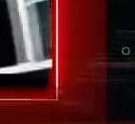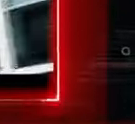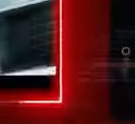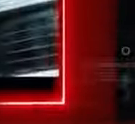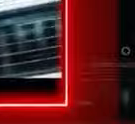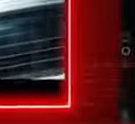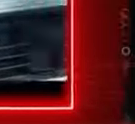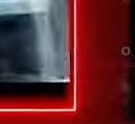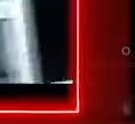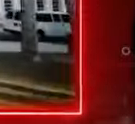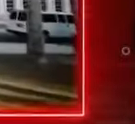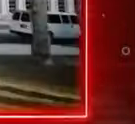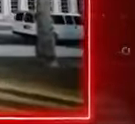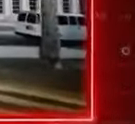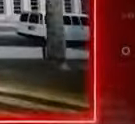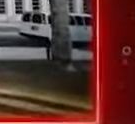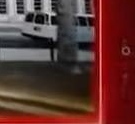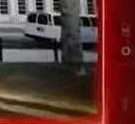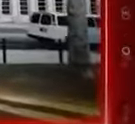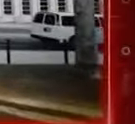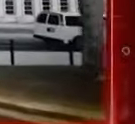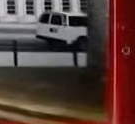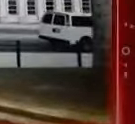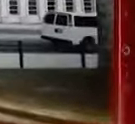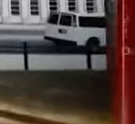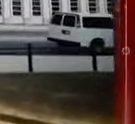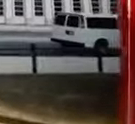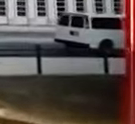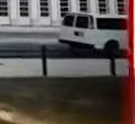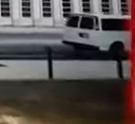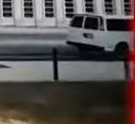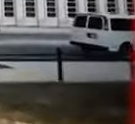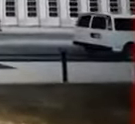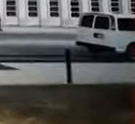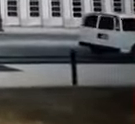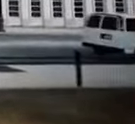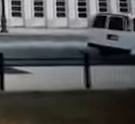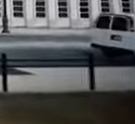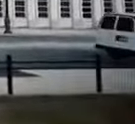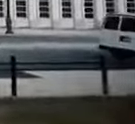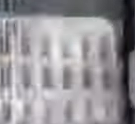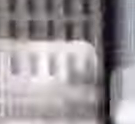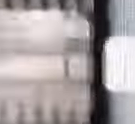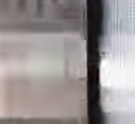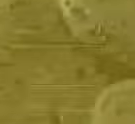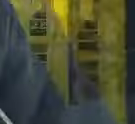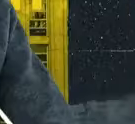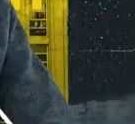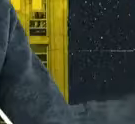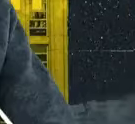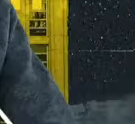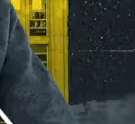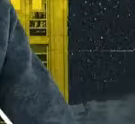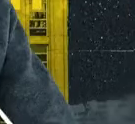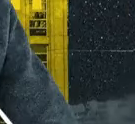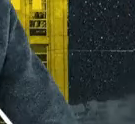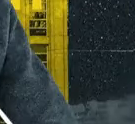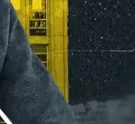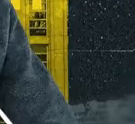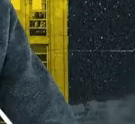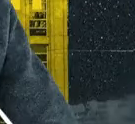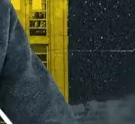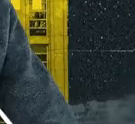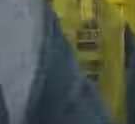materia administrativa del primer circuito de la Ciudad de México liberó por unanimidad las cuentas financieras de Linda